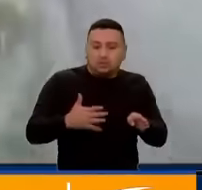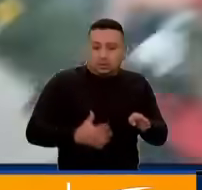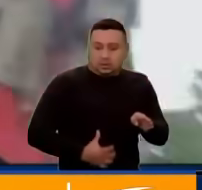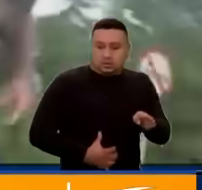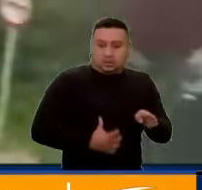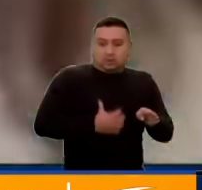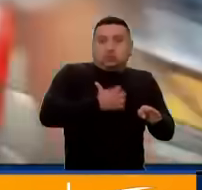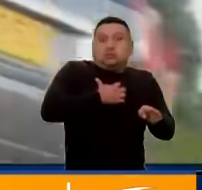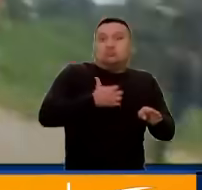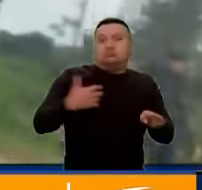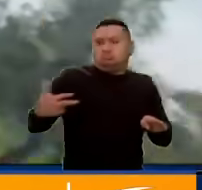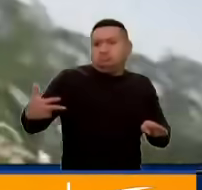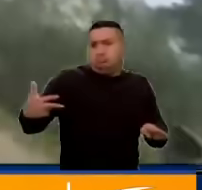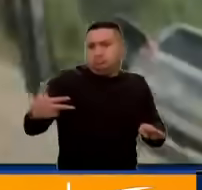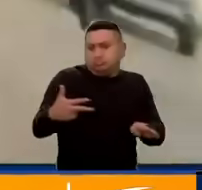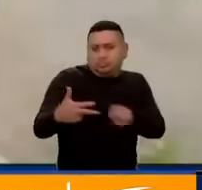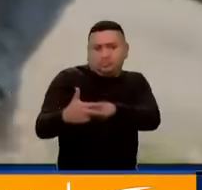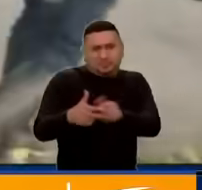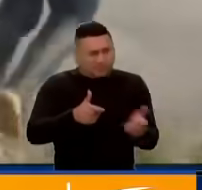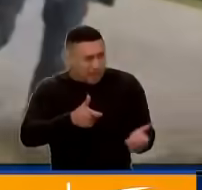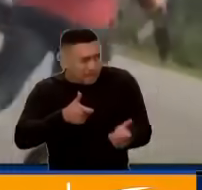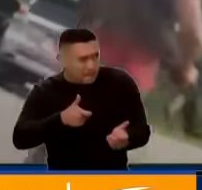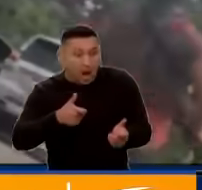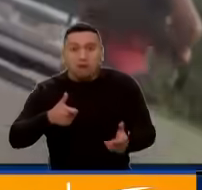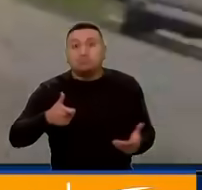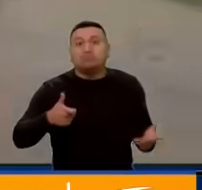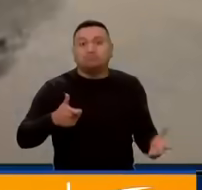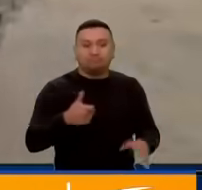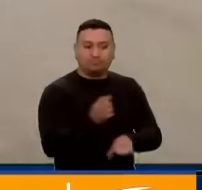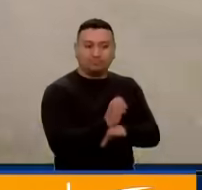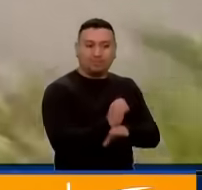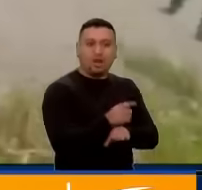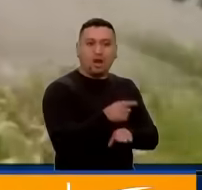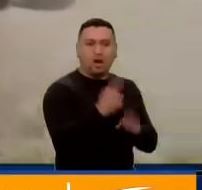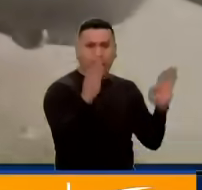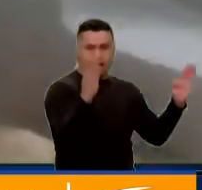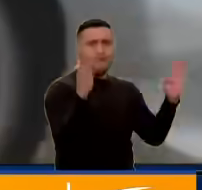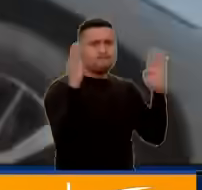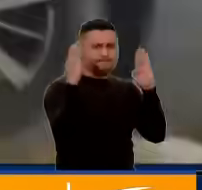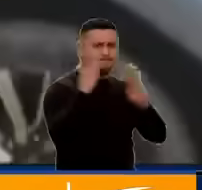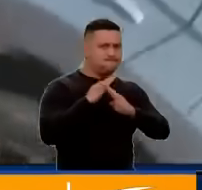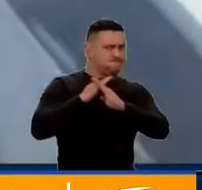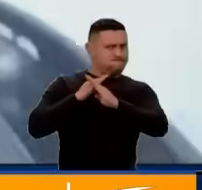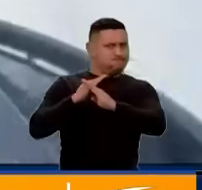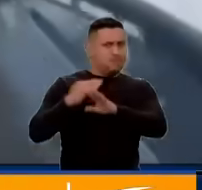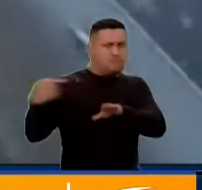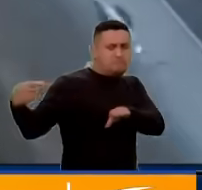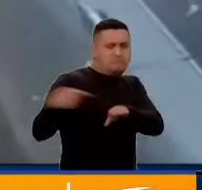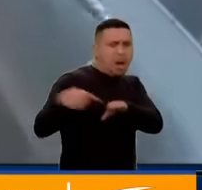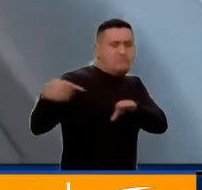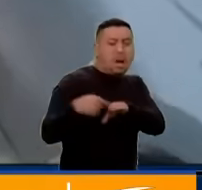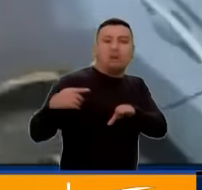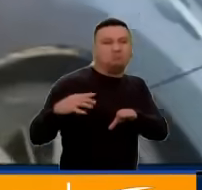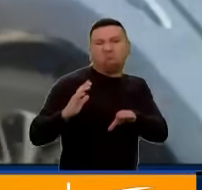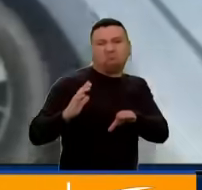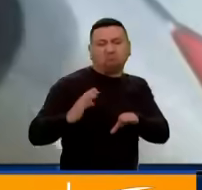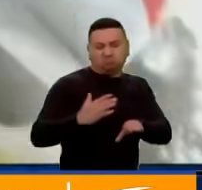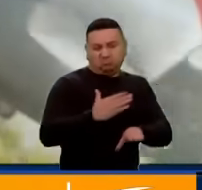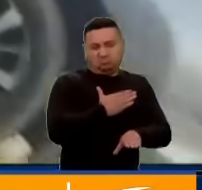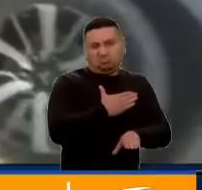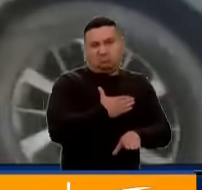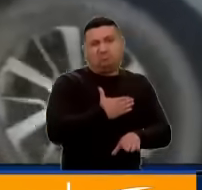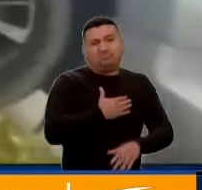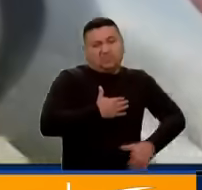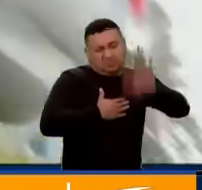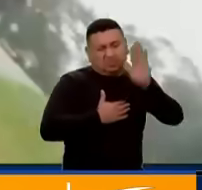uno de esos proyectiles pudiese pasar el blindaje del vehículo, y no tanto mi vida, porque yo sé que he sido declarado objetivo militar